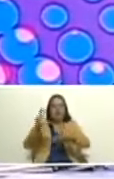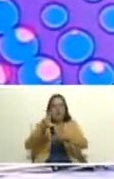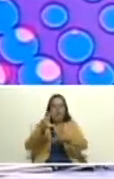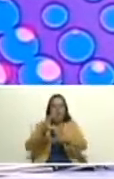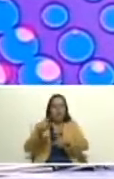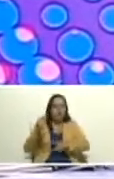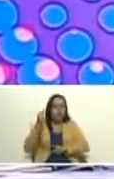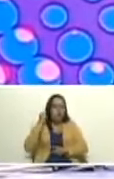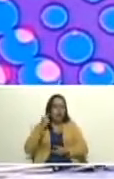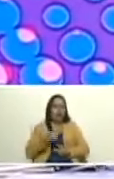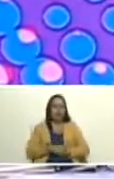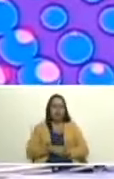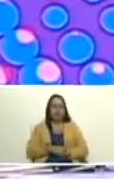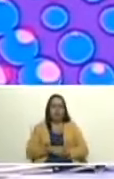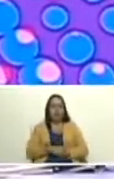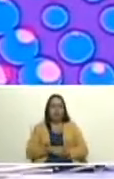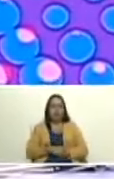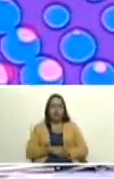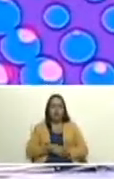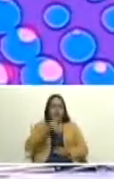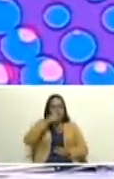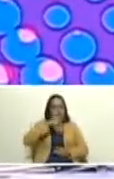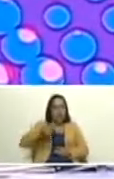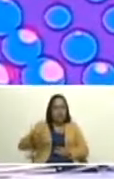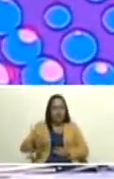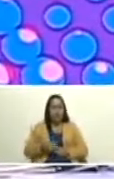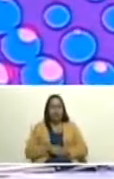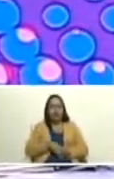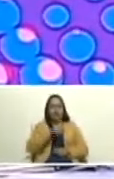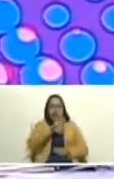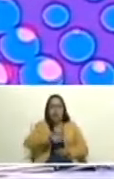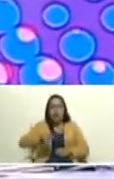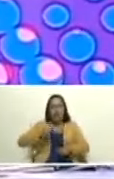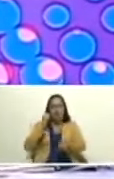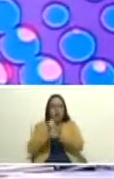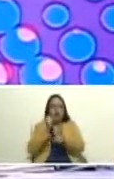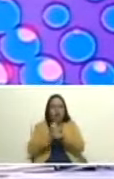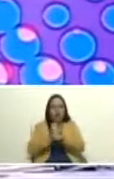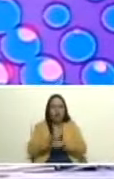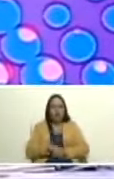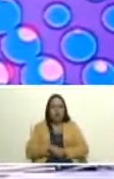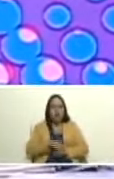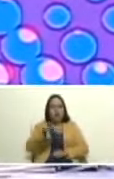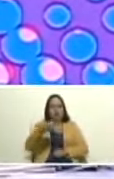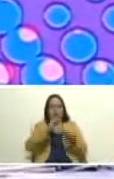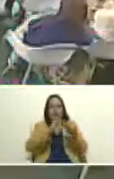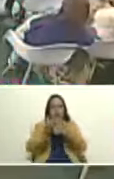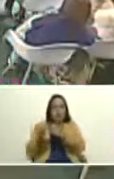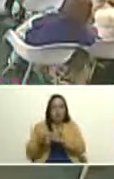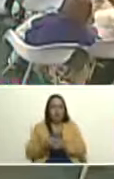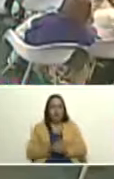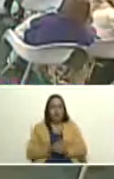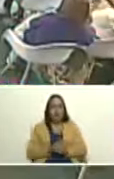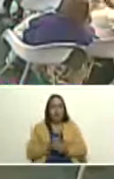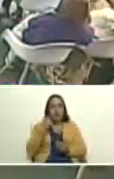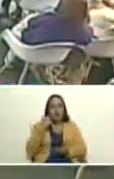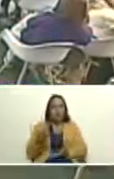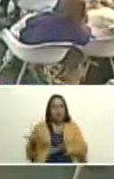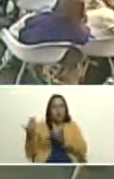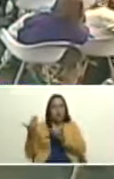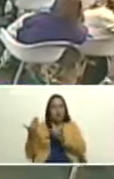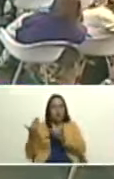de la Mujer, del pueblo, la clase obrera y las comunas. Ahí está